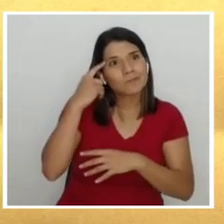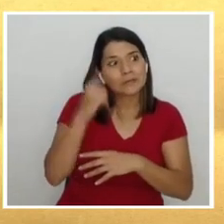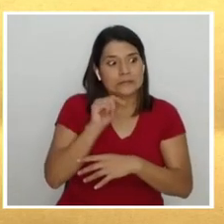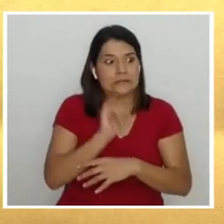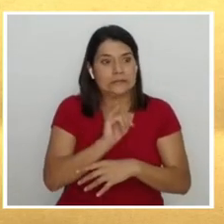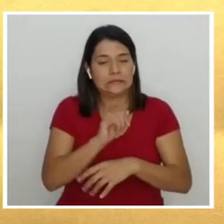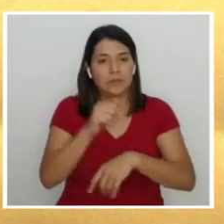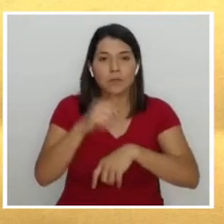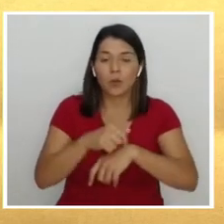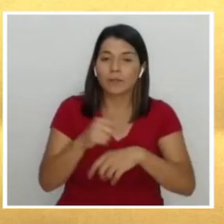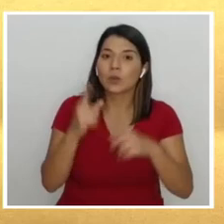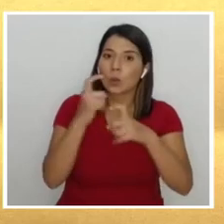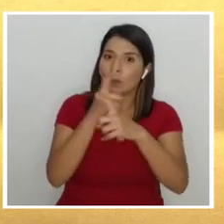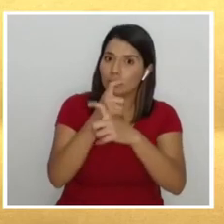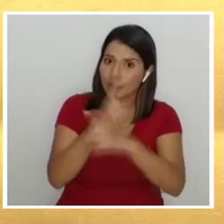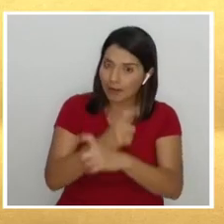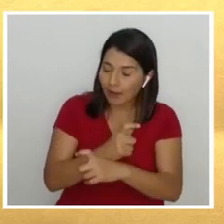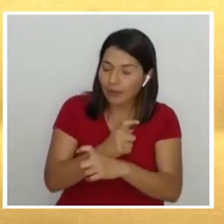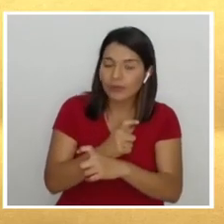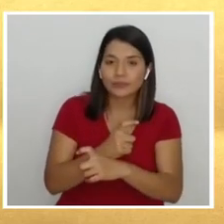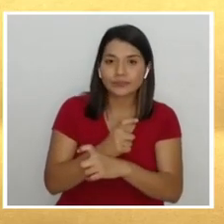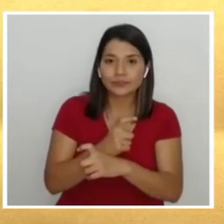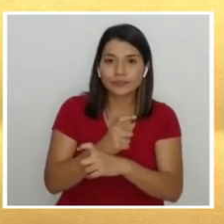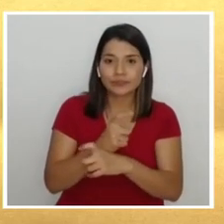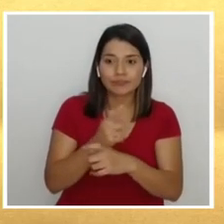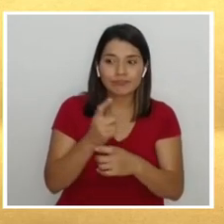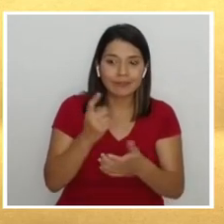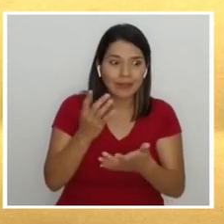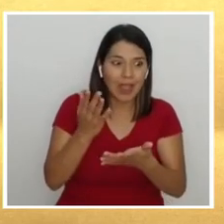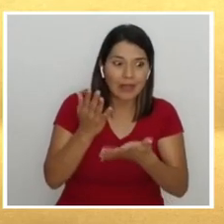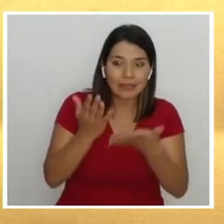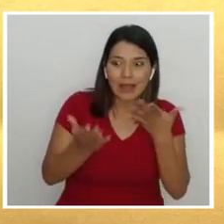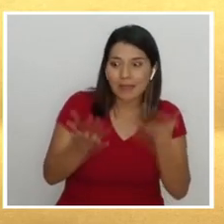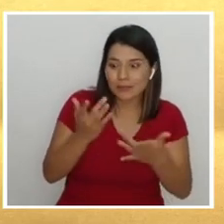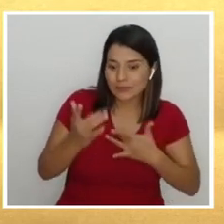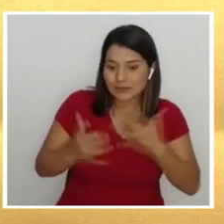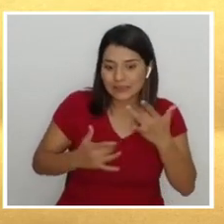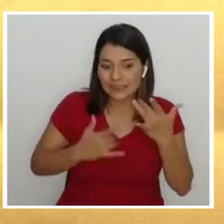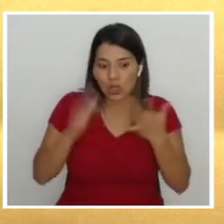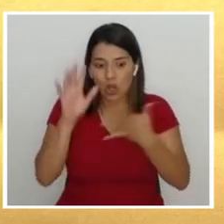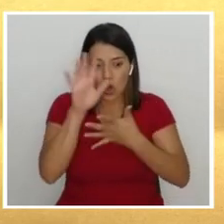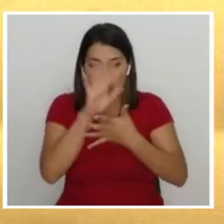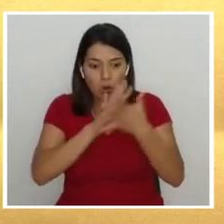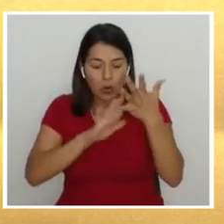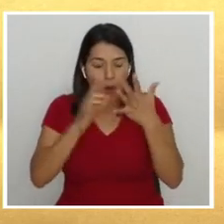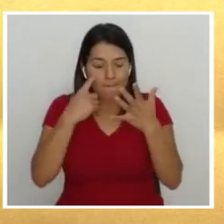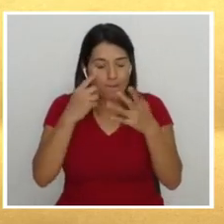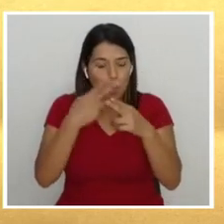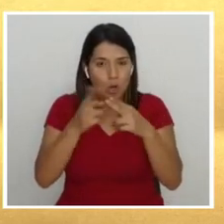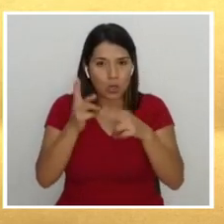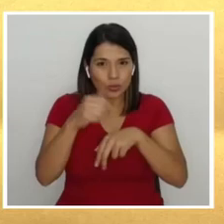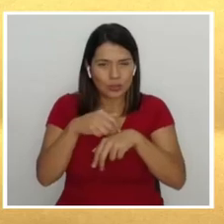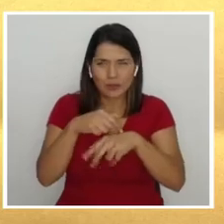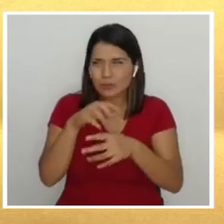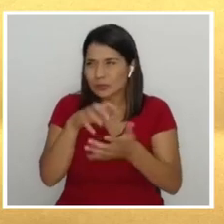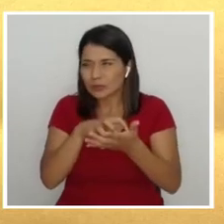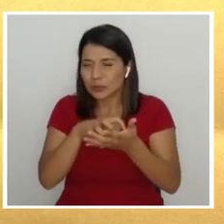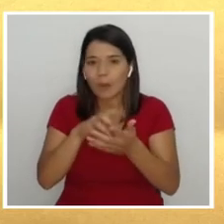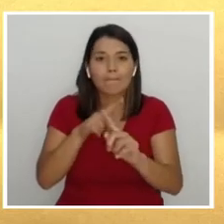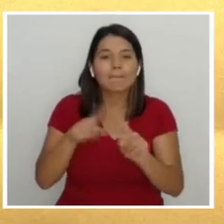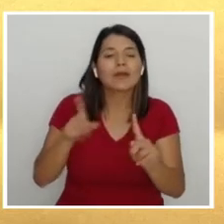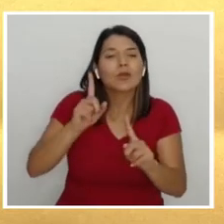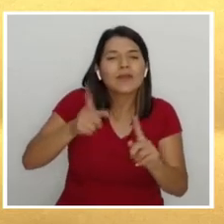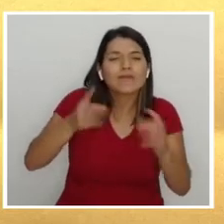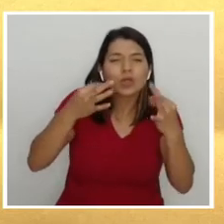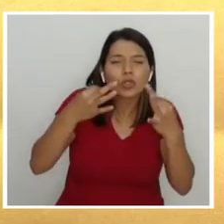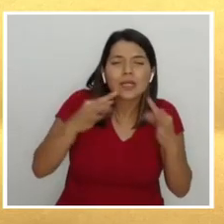de repente te sentís confundido por unos segundos, pero hay que tratar de respirar